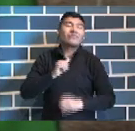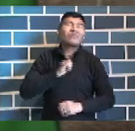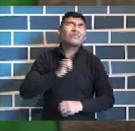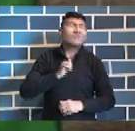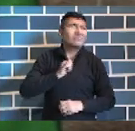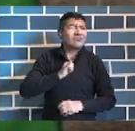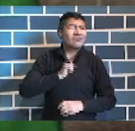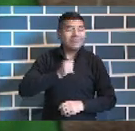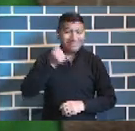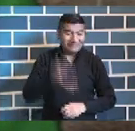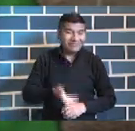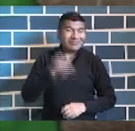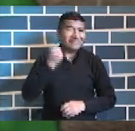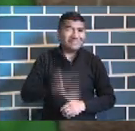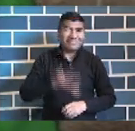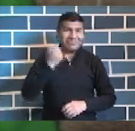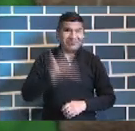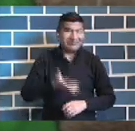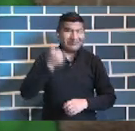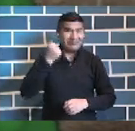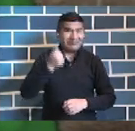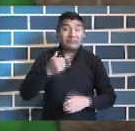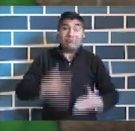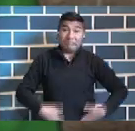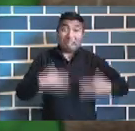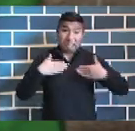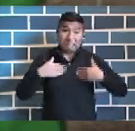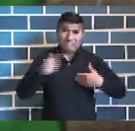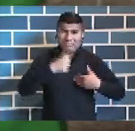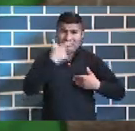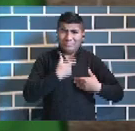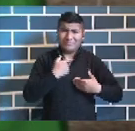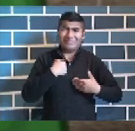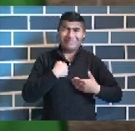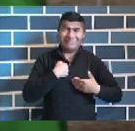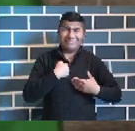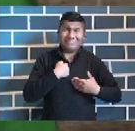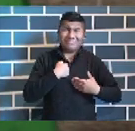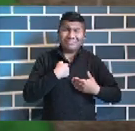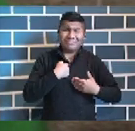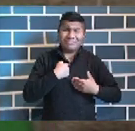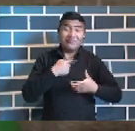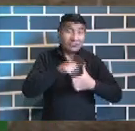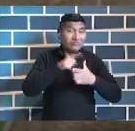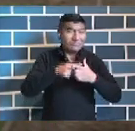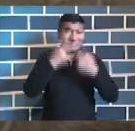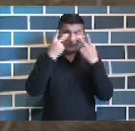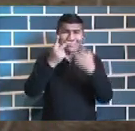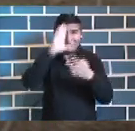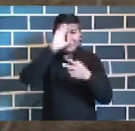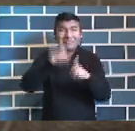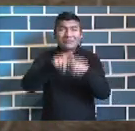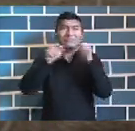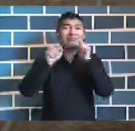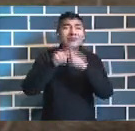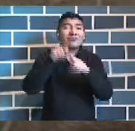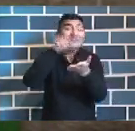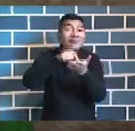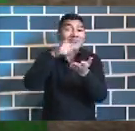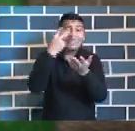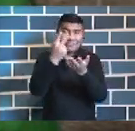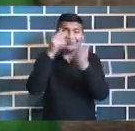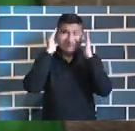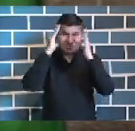Esa cosita que da vueltas. Vida de egoísmo. Entonces, miren, queridos hermanos, ahí hay que